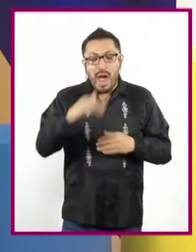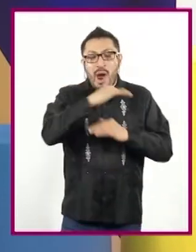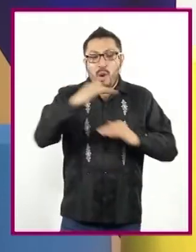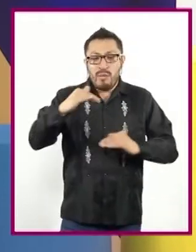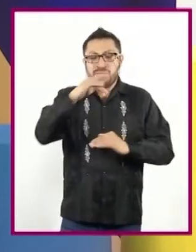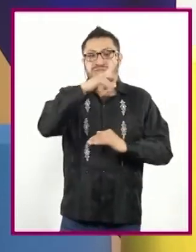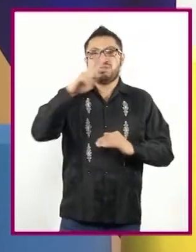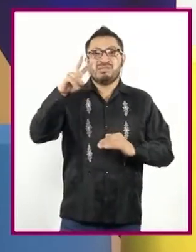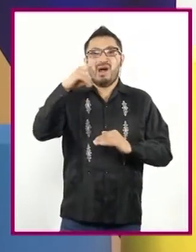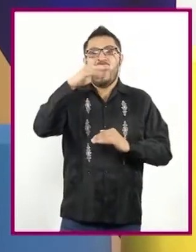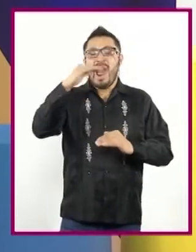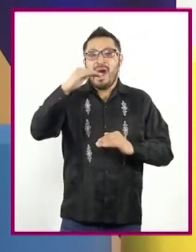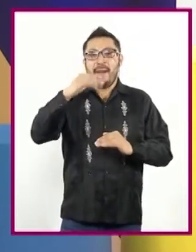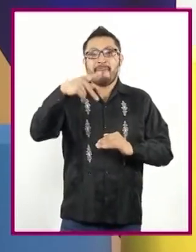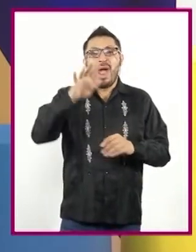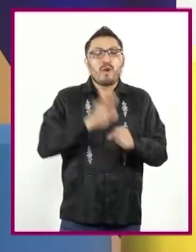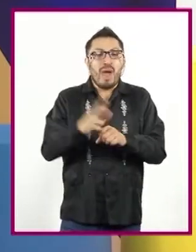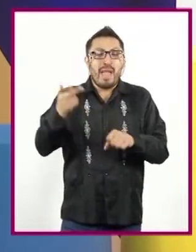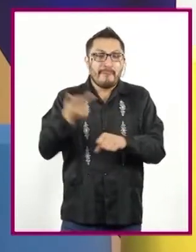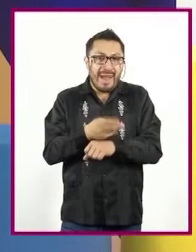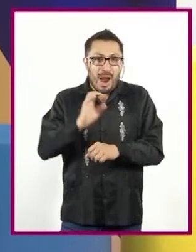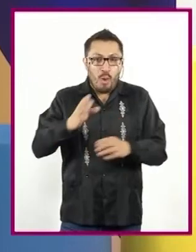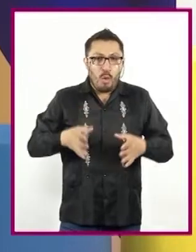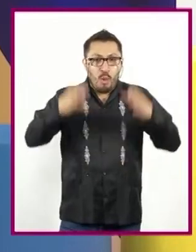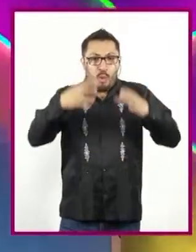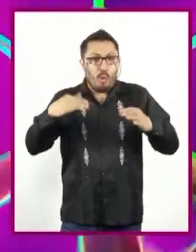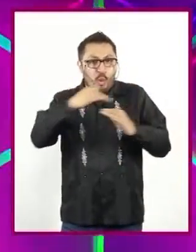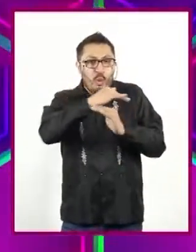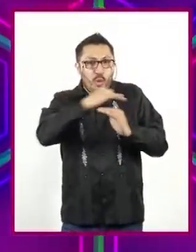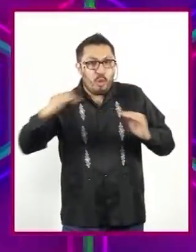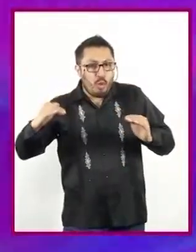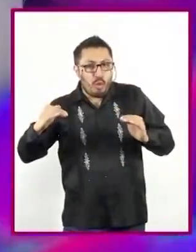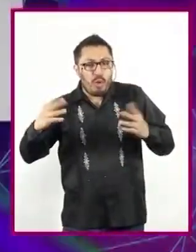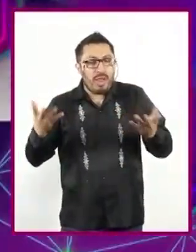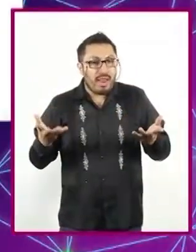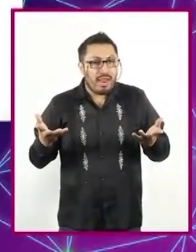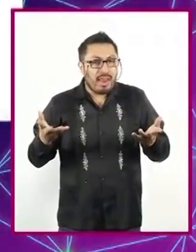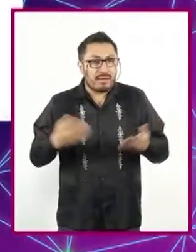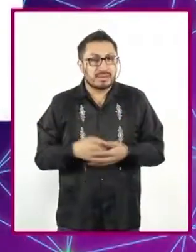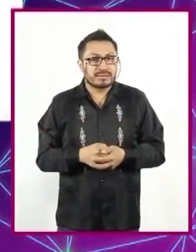¿qué sucede cuando se corta el cilindro por un plano?